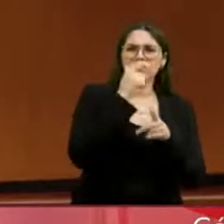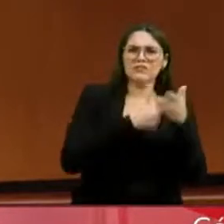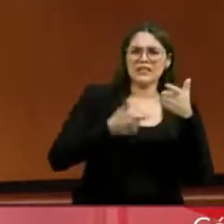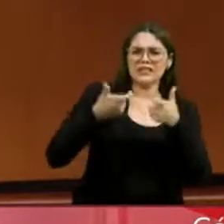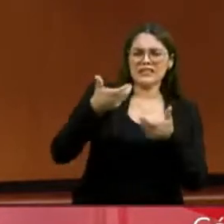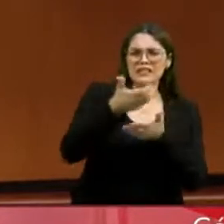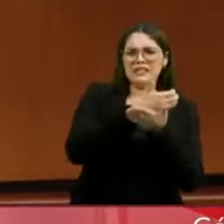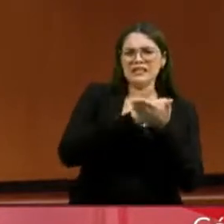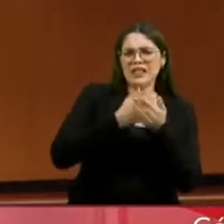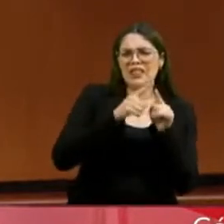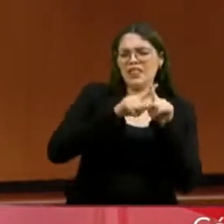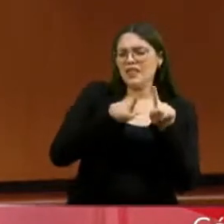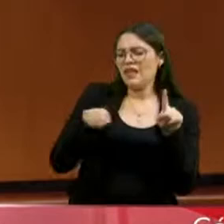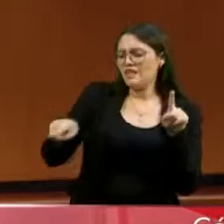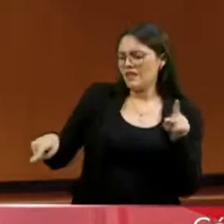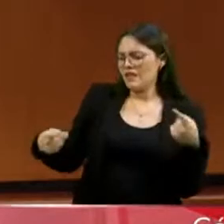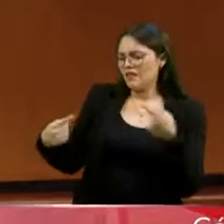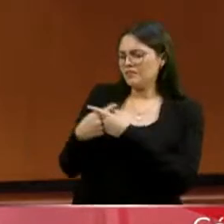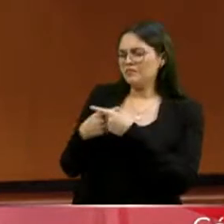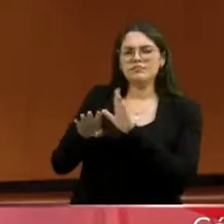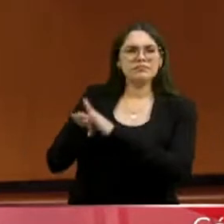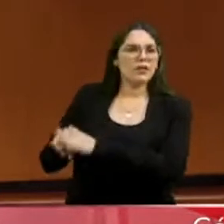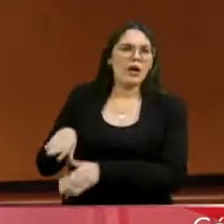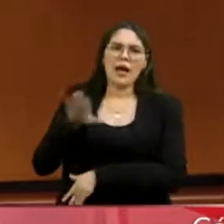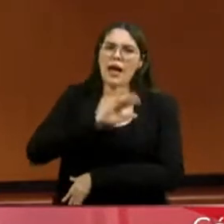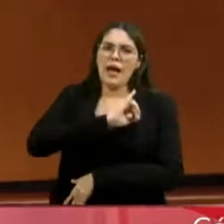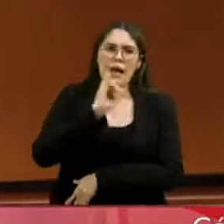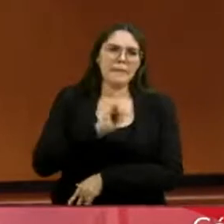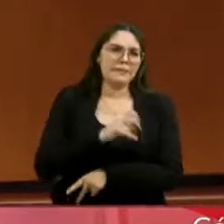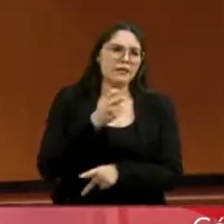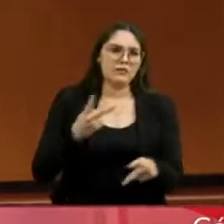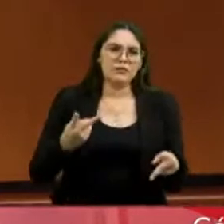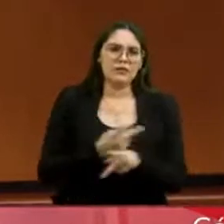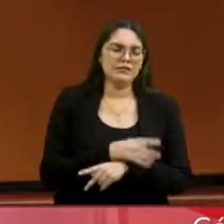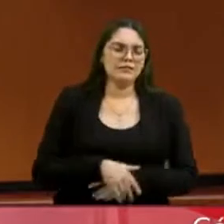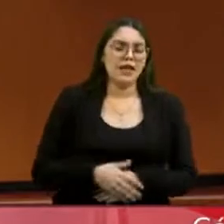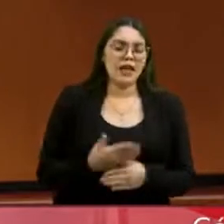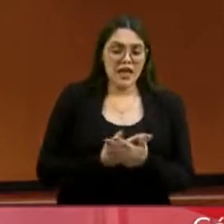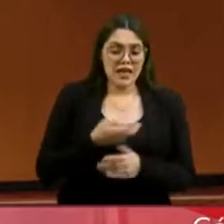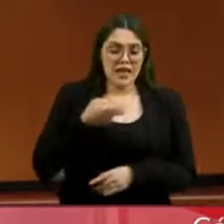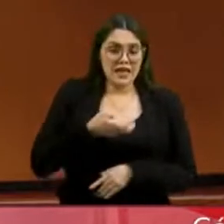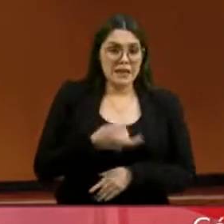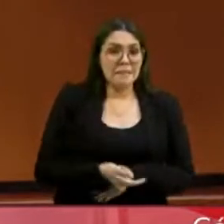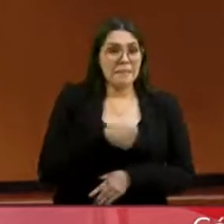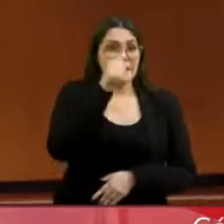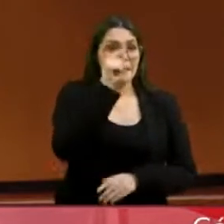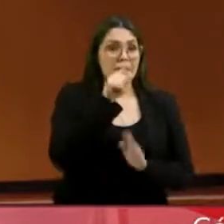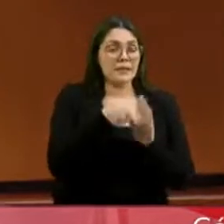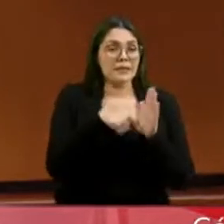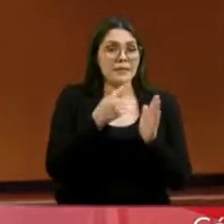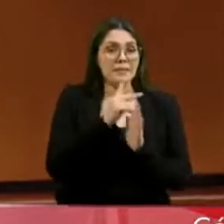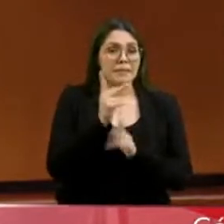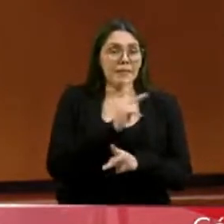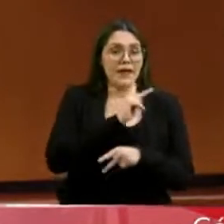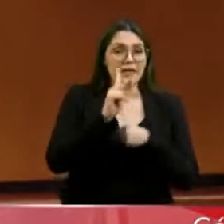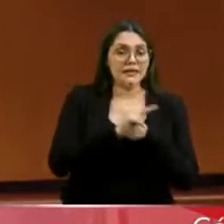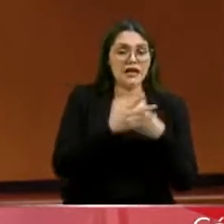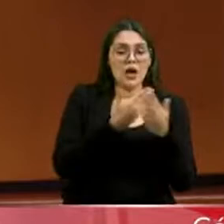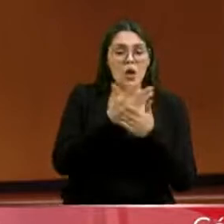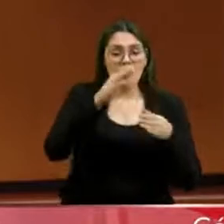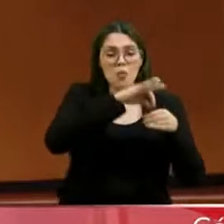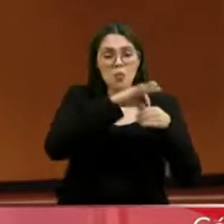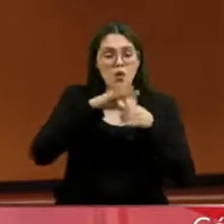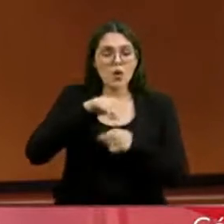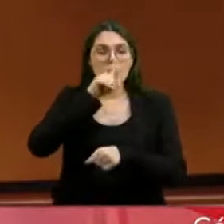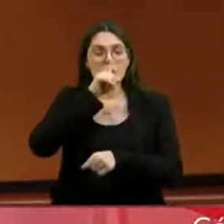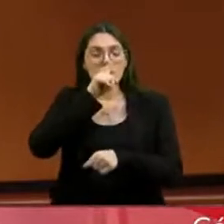contraria a los intereses de su pueblo. Seremos el primer país en que con el voto universal, secreto y